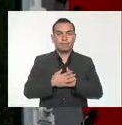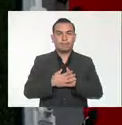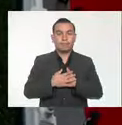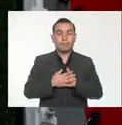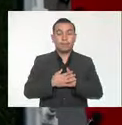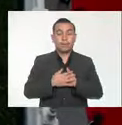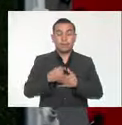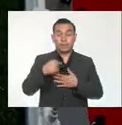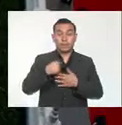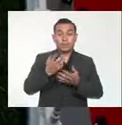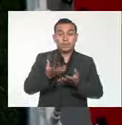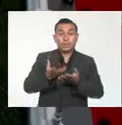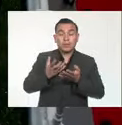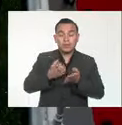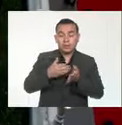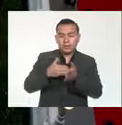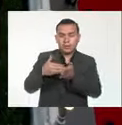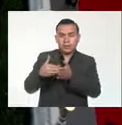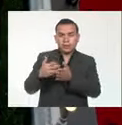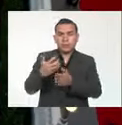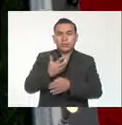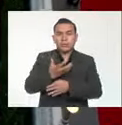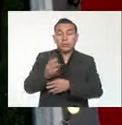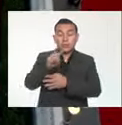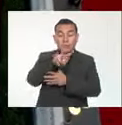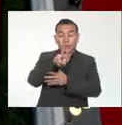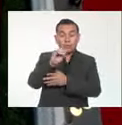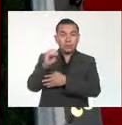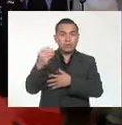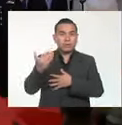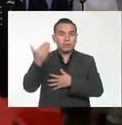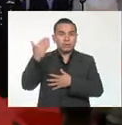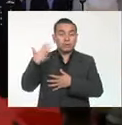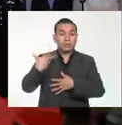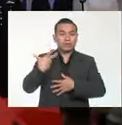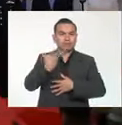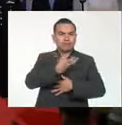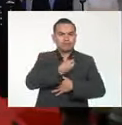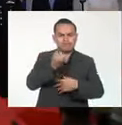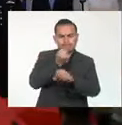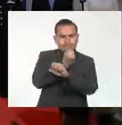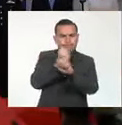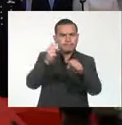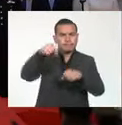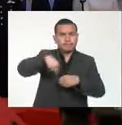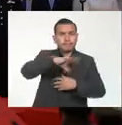antes de iniciar con el discurso del bicentenario de nuestra independencia,